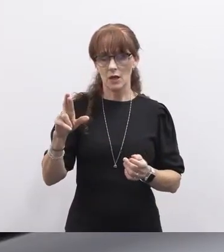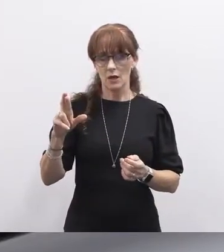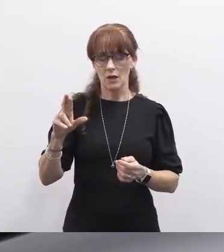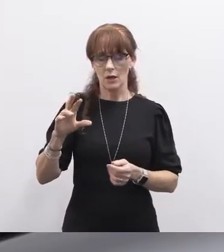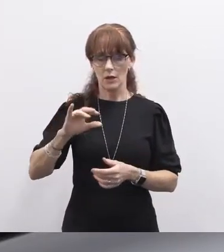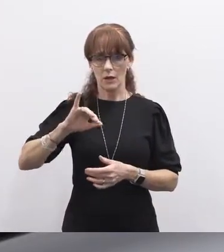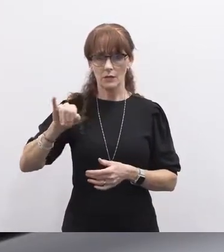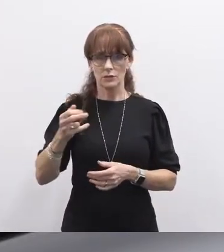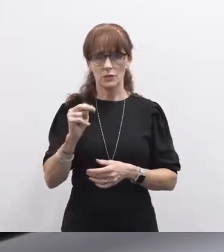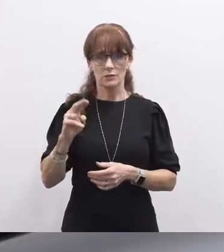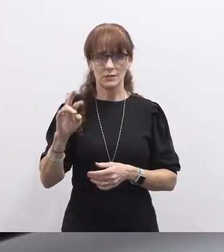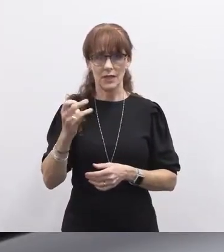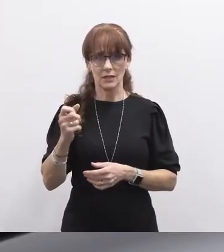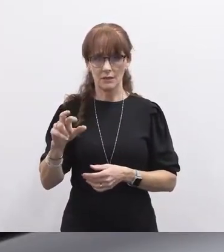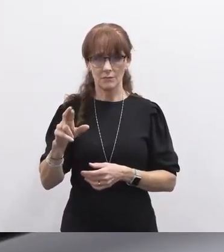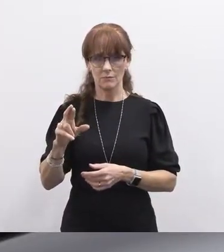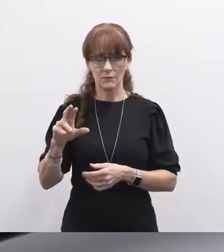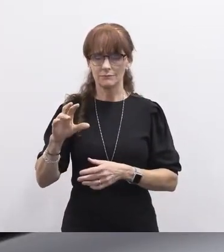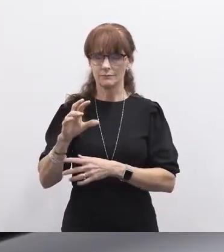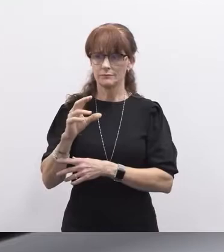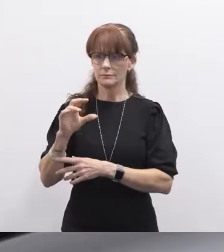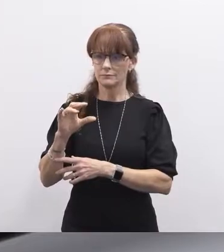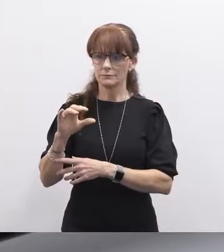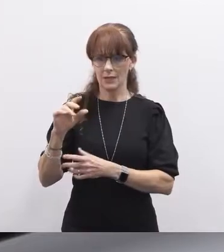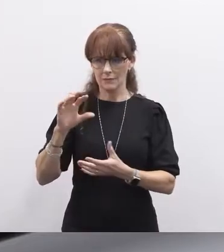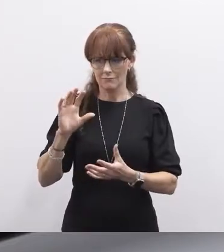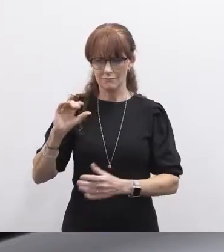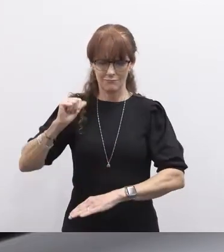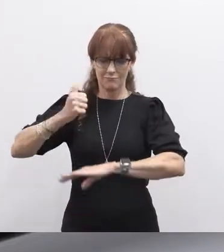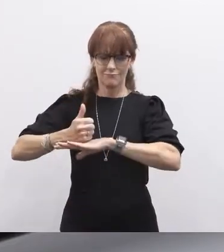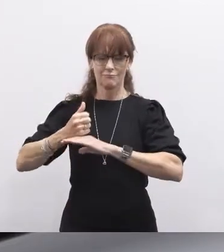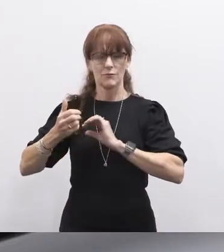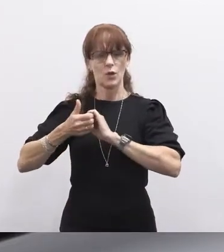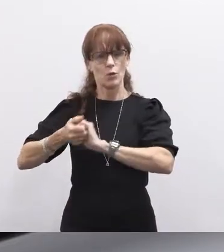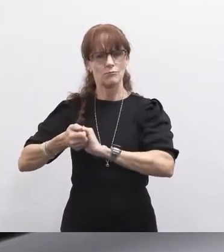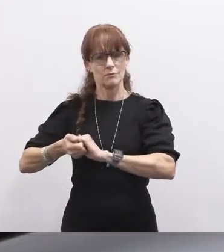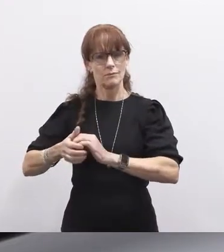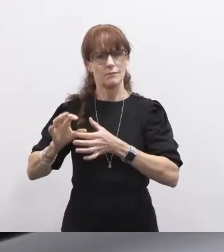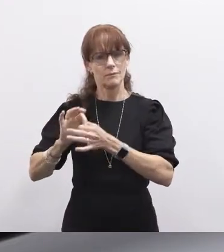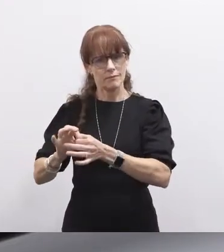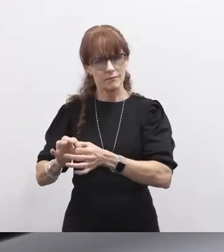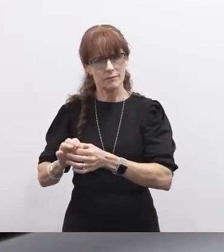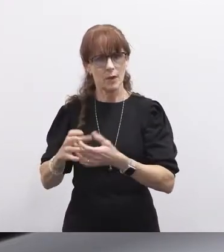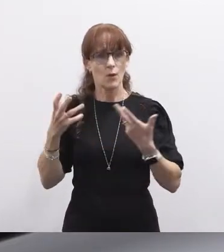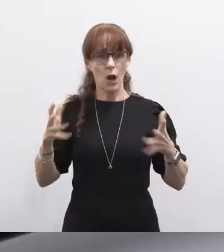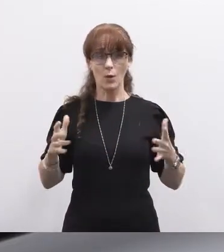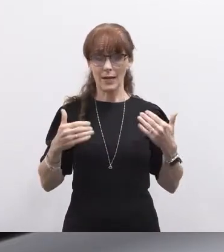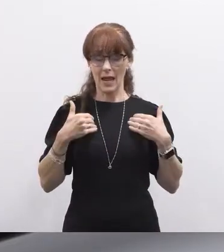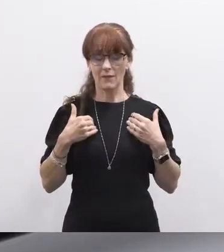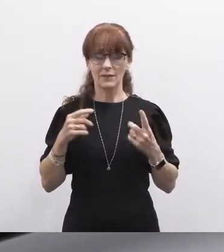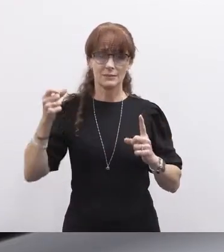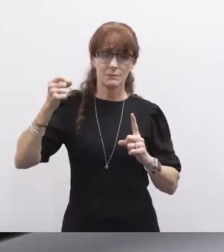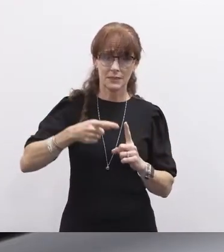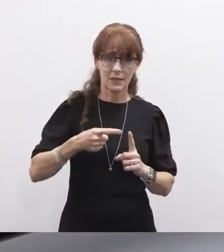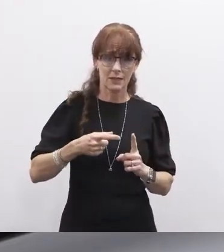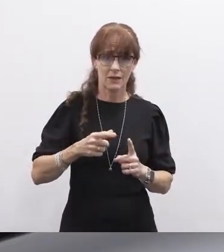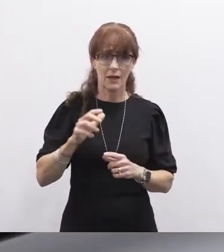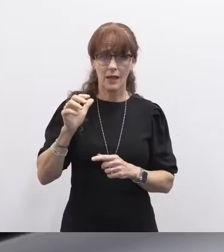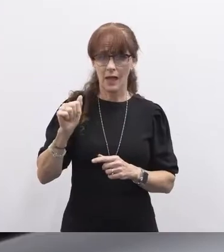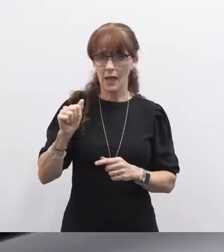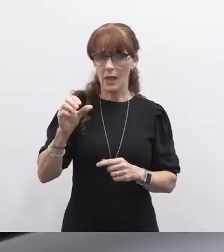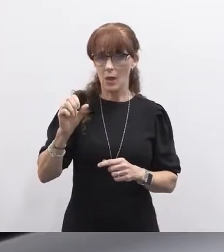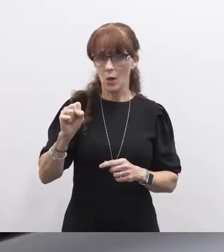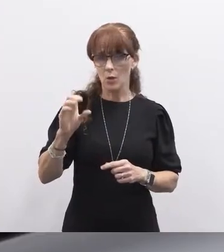y señor Grayson haciendo esas colaboraciones, haciendo esas relaciones y avanzando, mejorando esas relaciones que ya